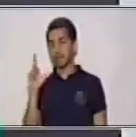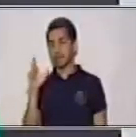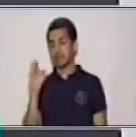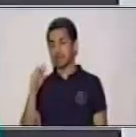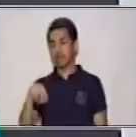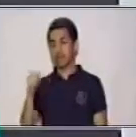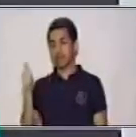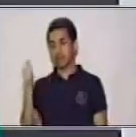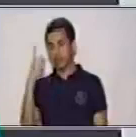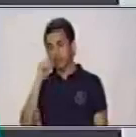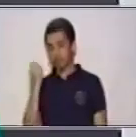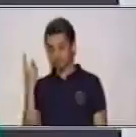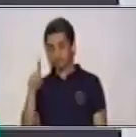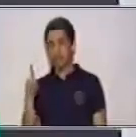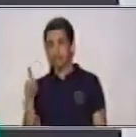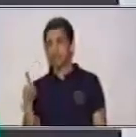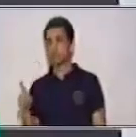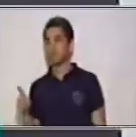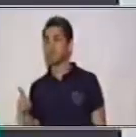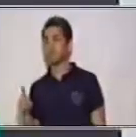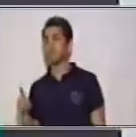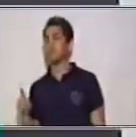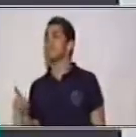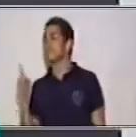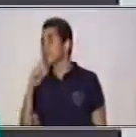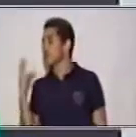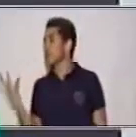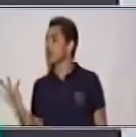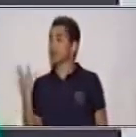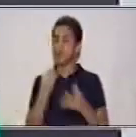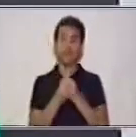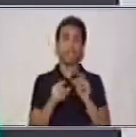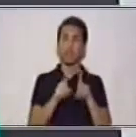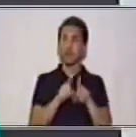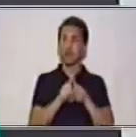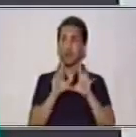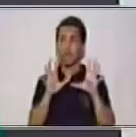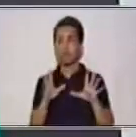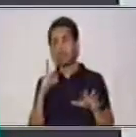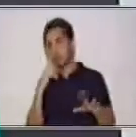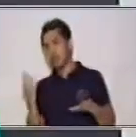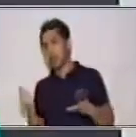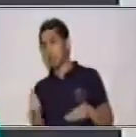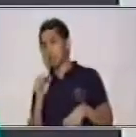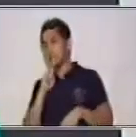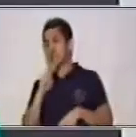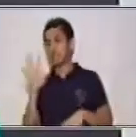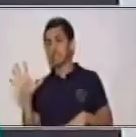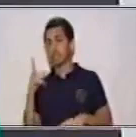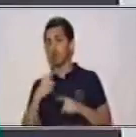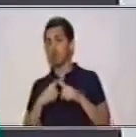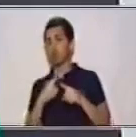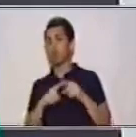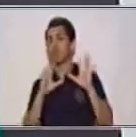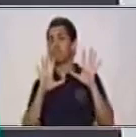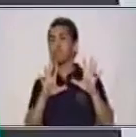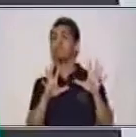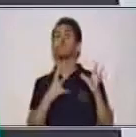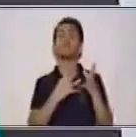de las decenas, y entonces lo vamos a seguir considerando como 10. Y entonces vamos a tener 25 por 10, nos va a